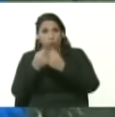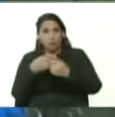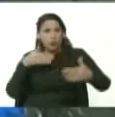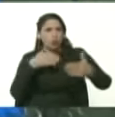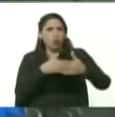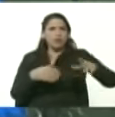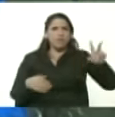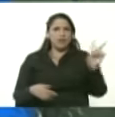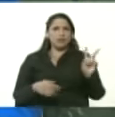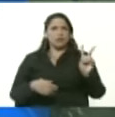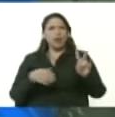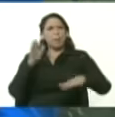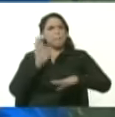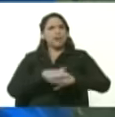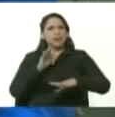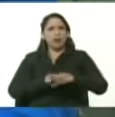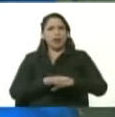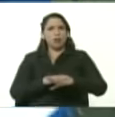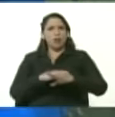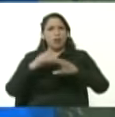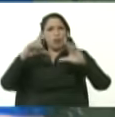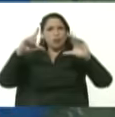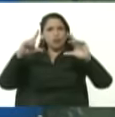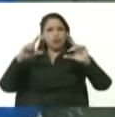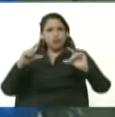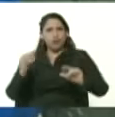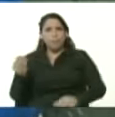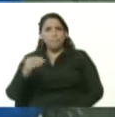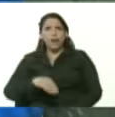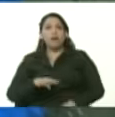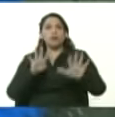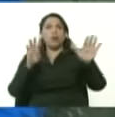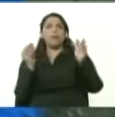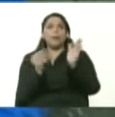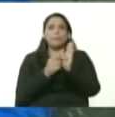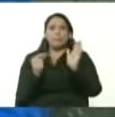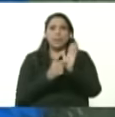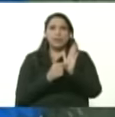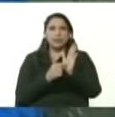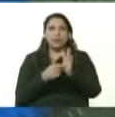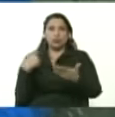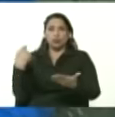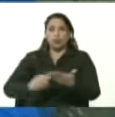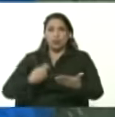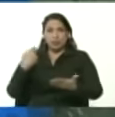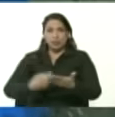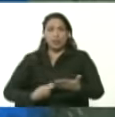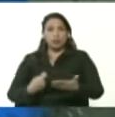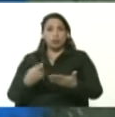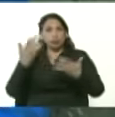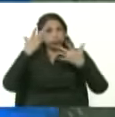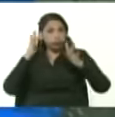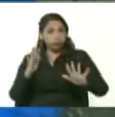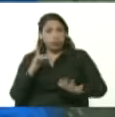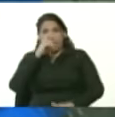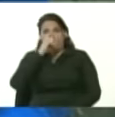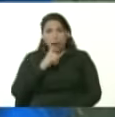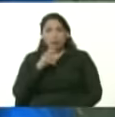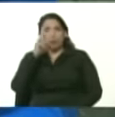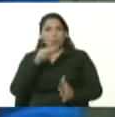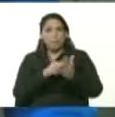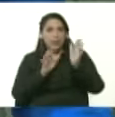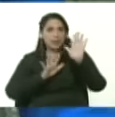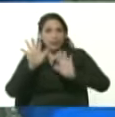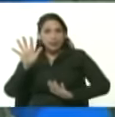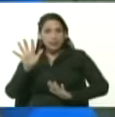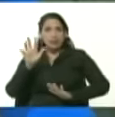ha causado la disminución en más de 9 veces su ingreso. Y se estima que entre el año 2015